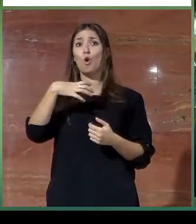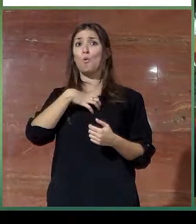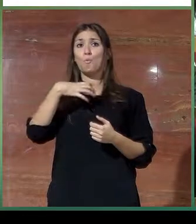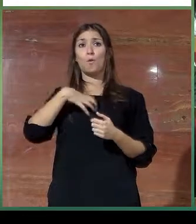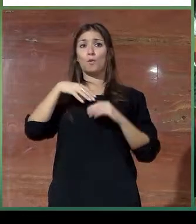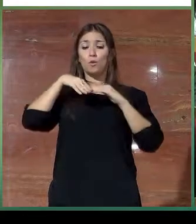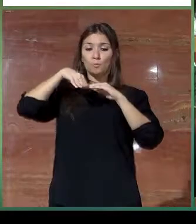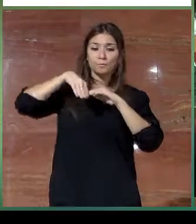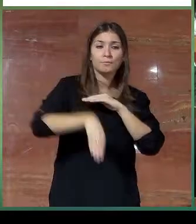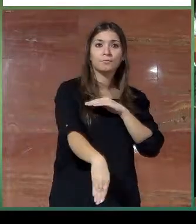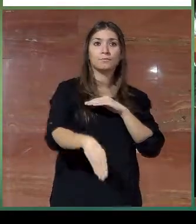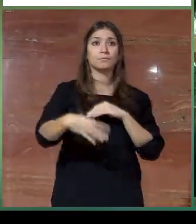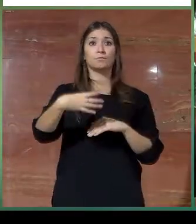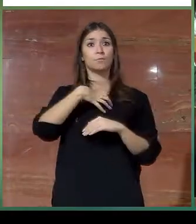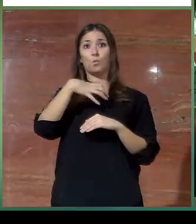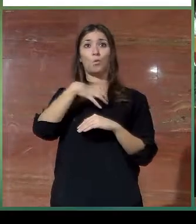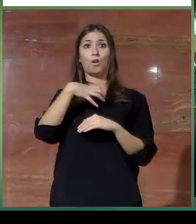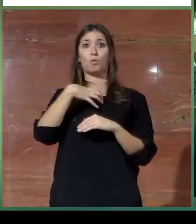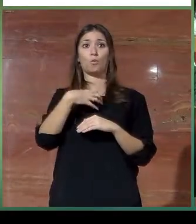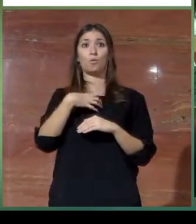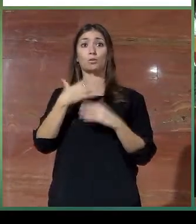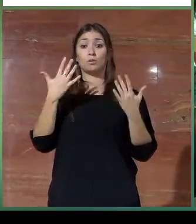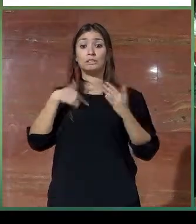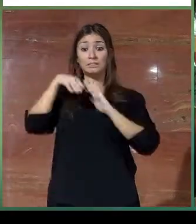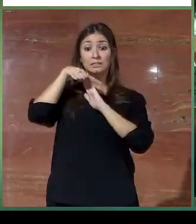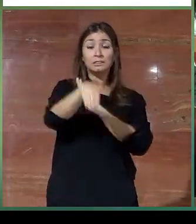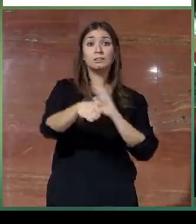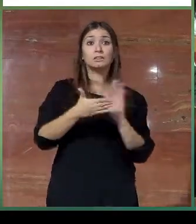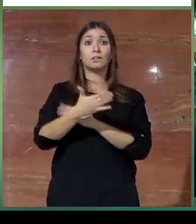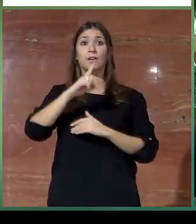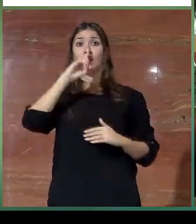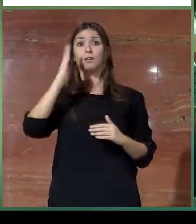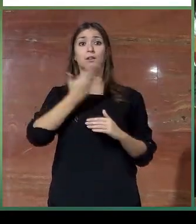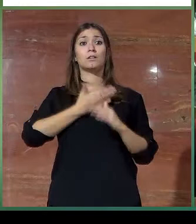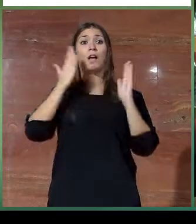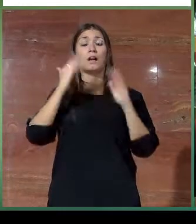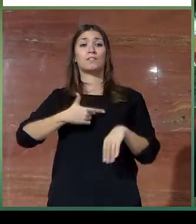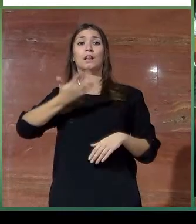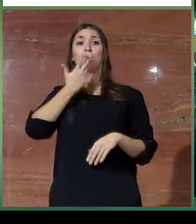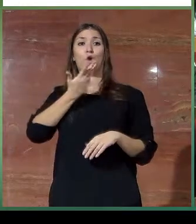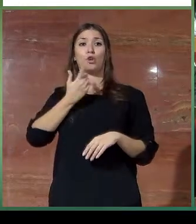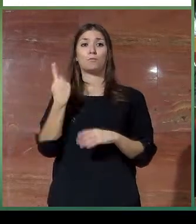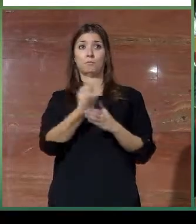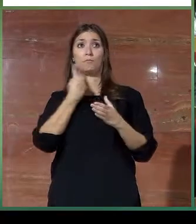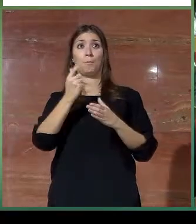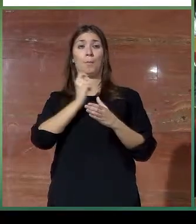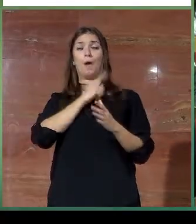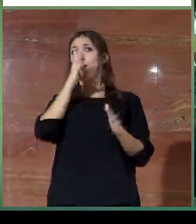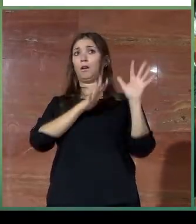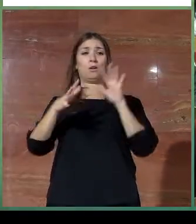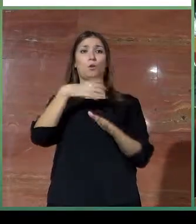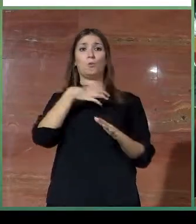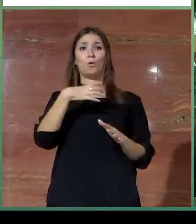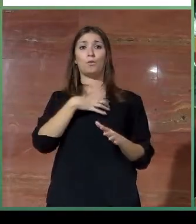un acceso que es una rampa hacia abajo, que me supone la pérdida de conocimiento, el vértigo. Tengo que bajar